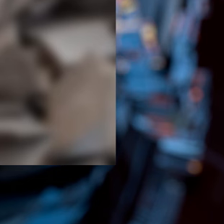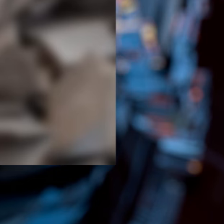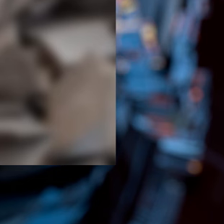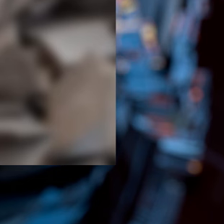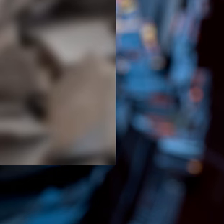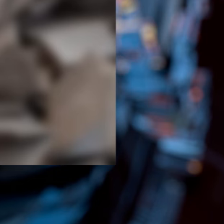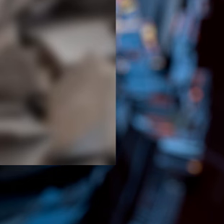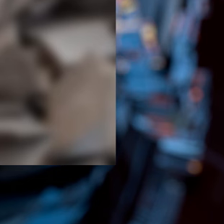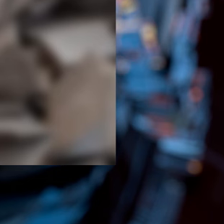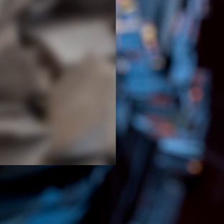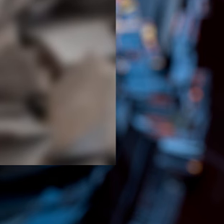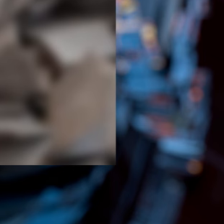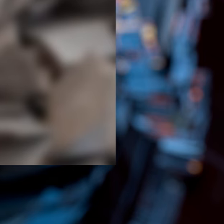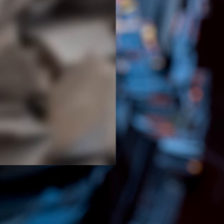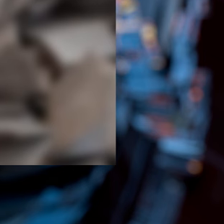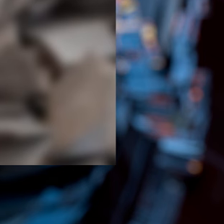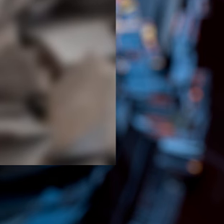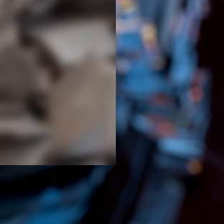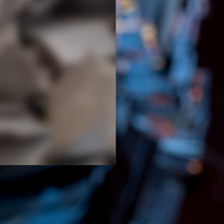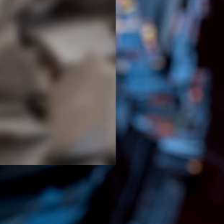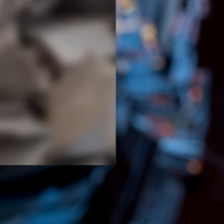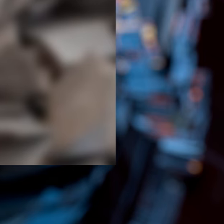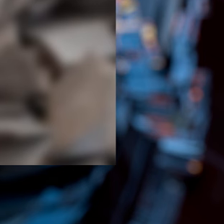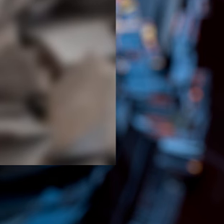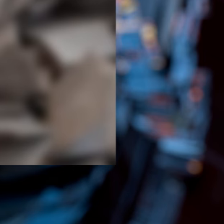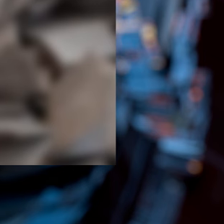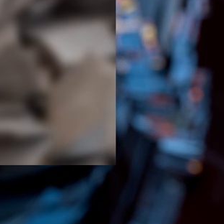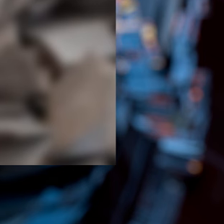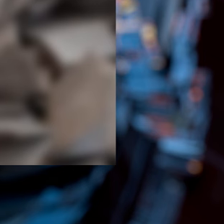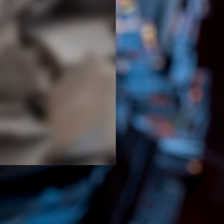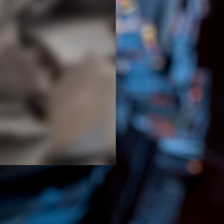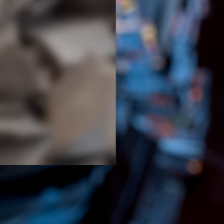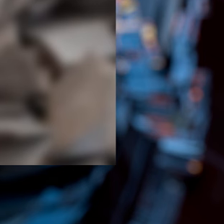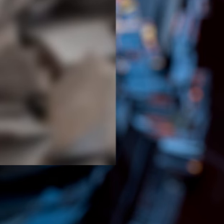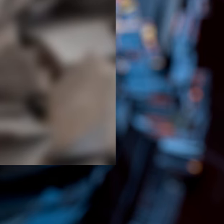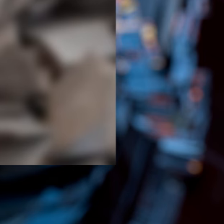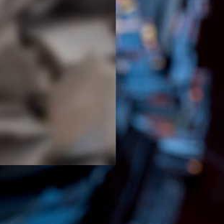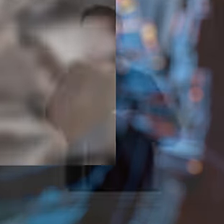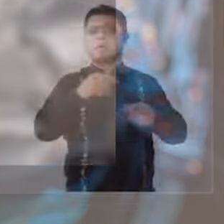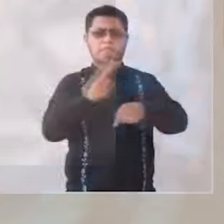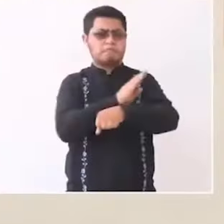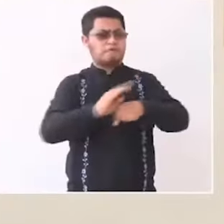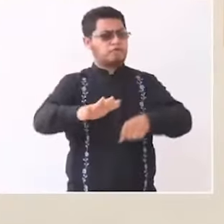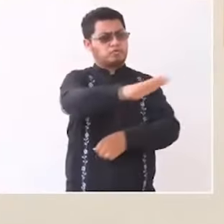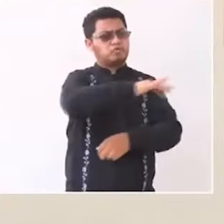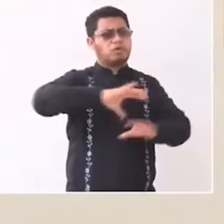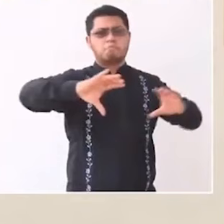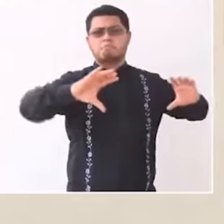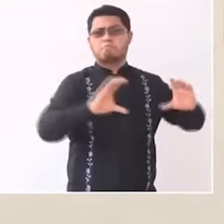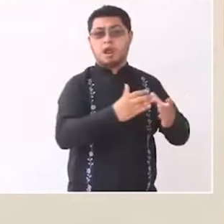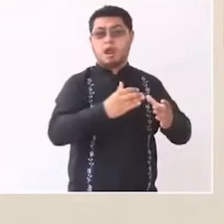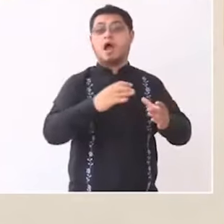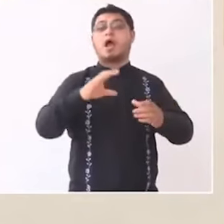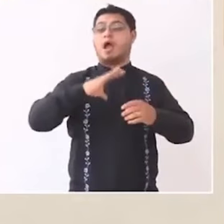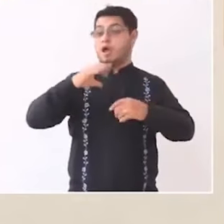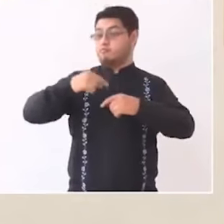Washington Post refiere que las elecciones se han vuelto cada vez más violentas a medida que grupos criminales intentan hacerse con el control de